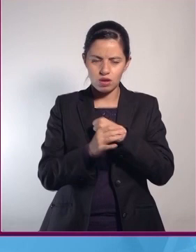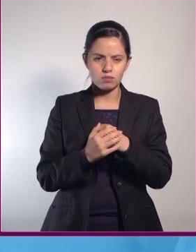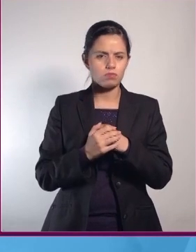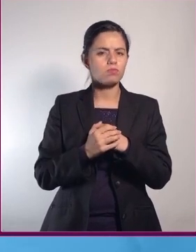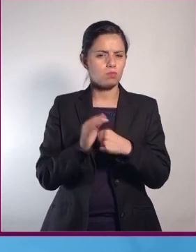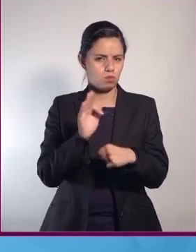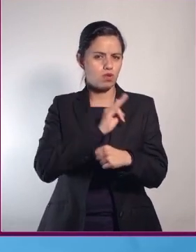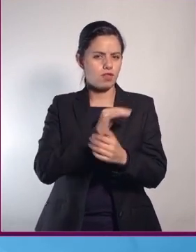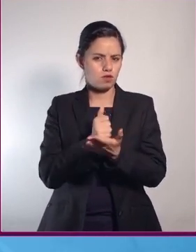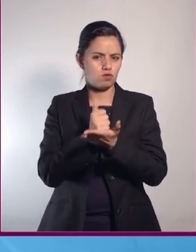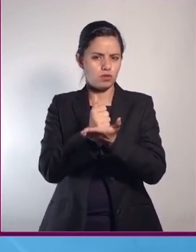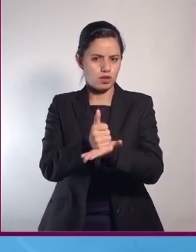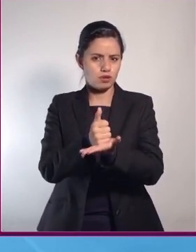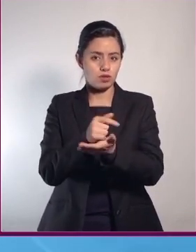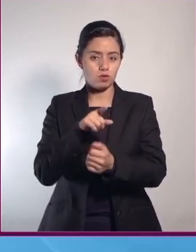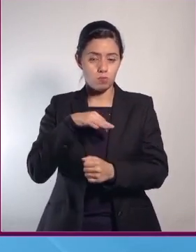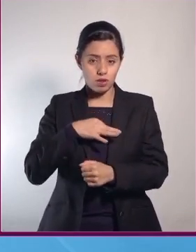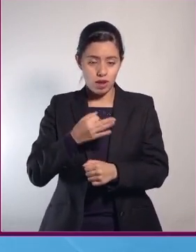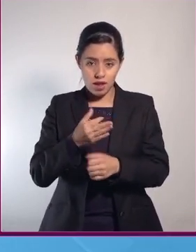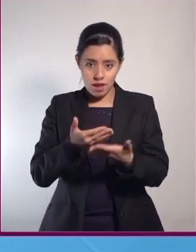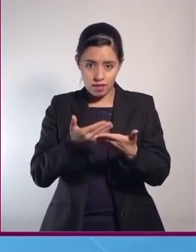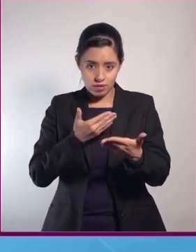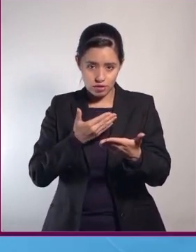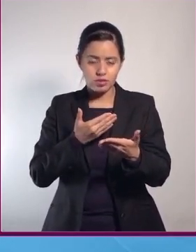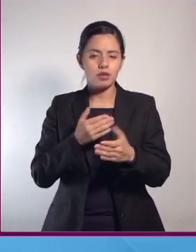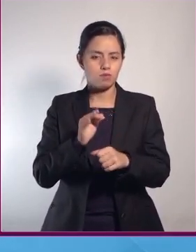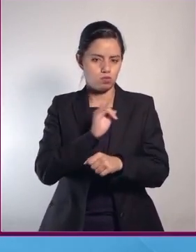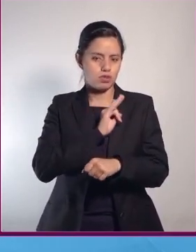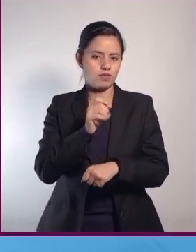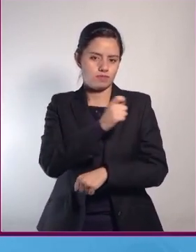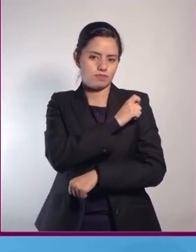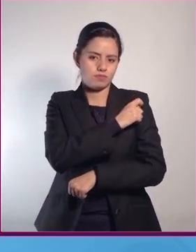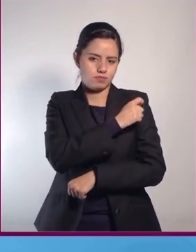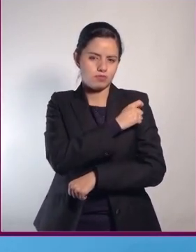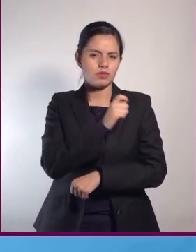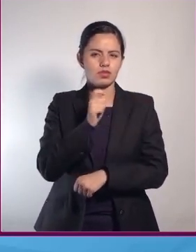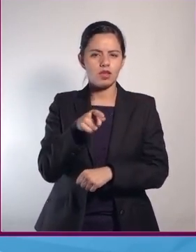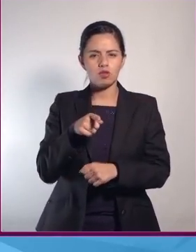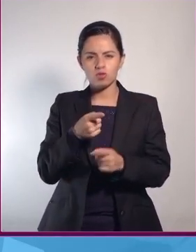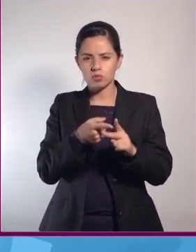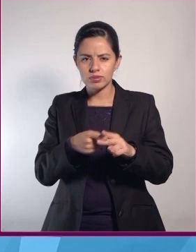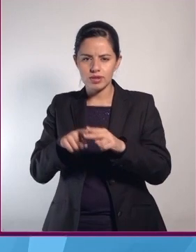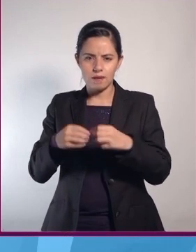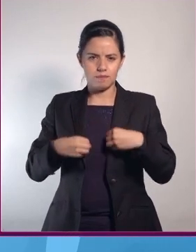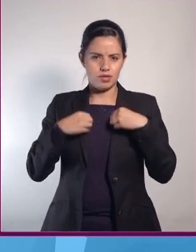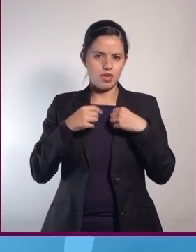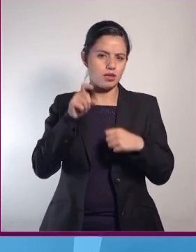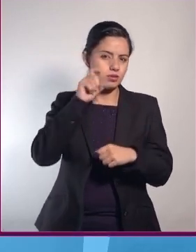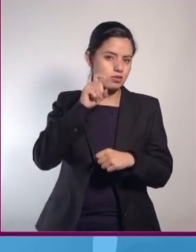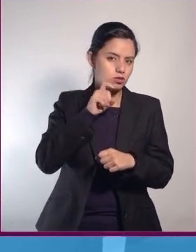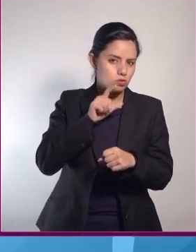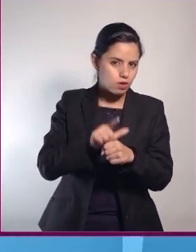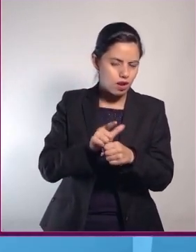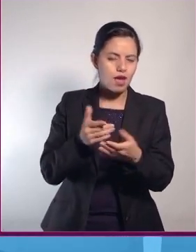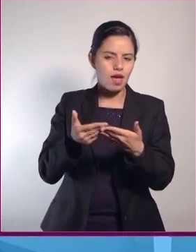administra antes de la infección con el VPH, es decir, antes de iniciar la actividad sexual.